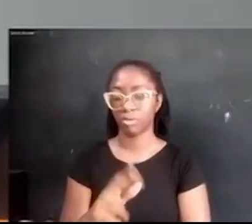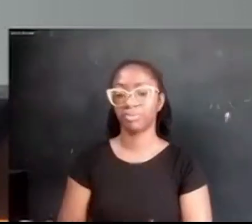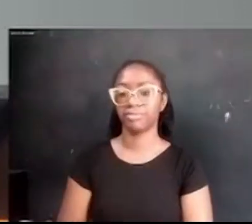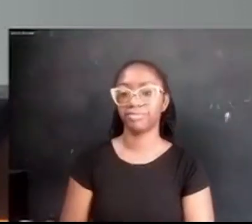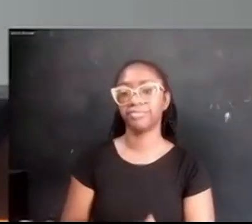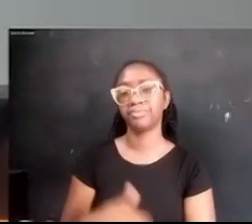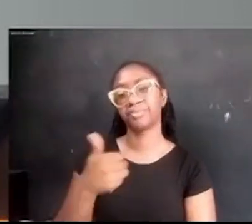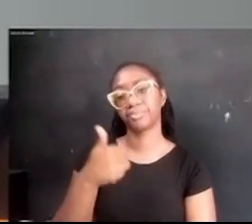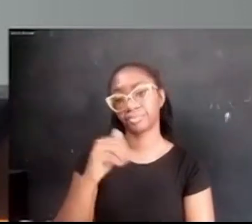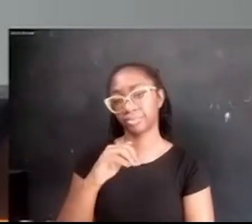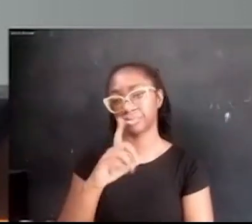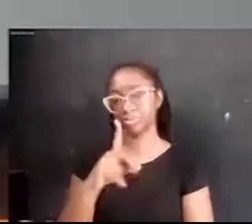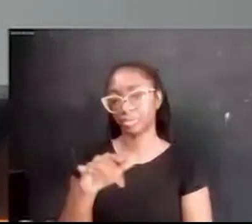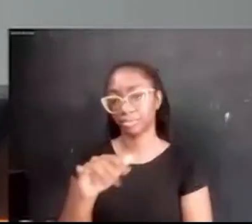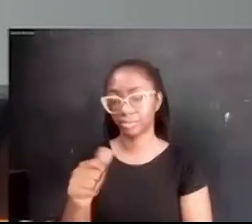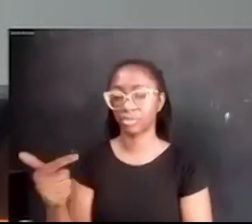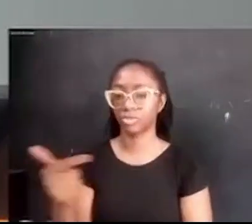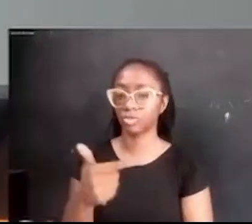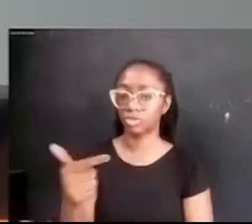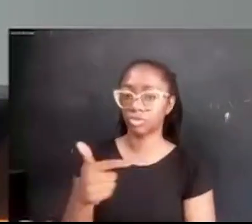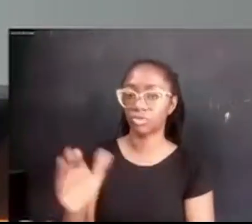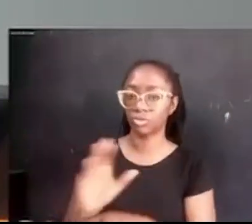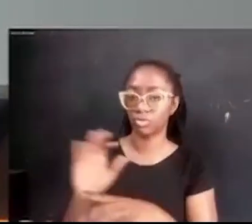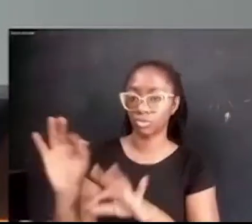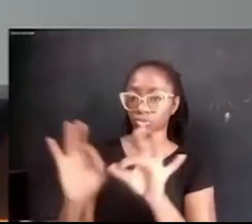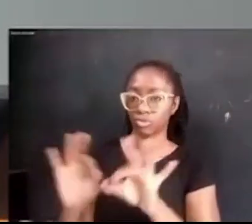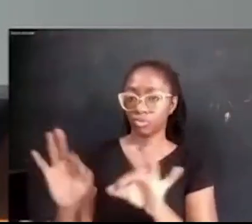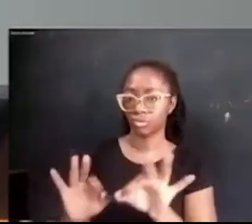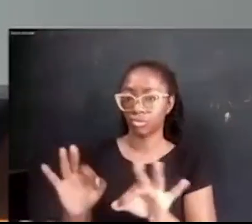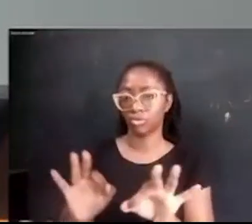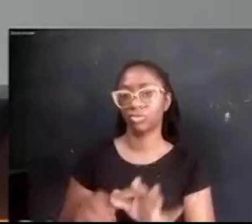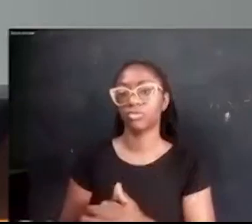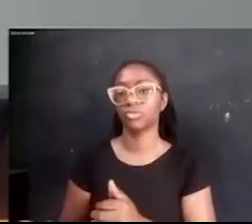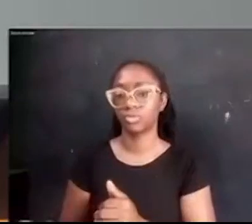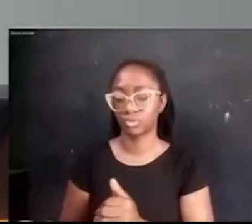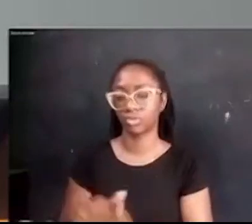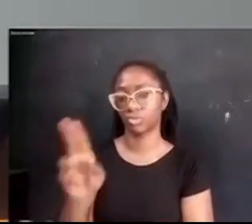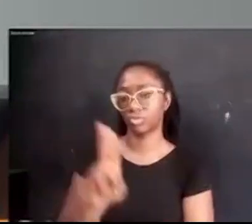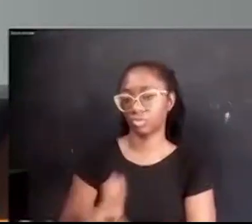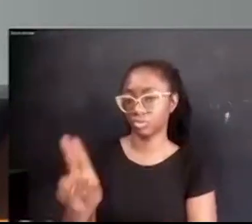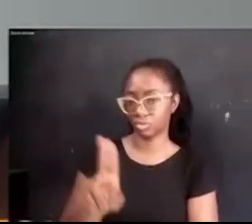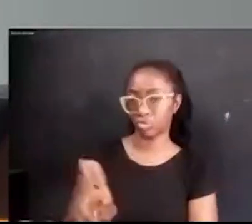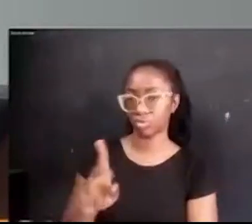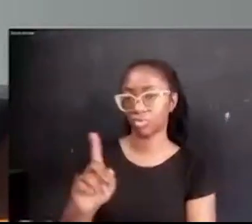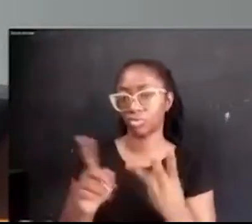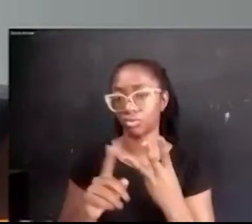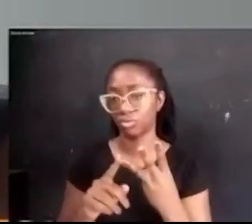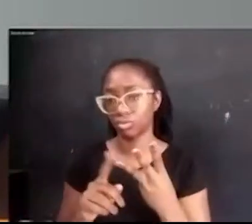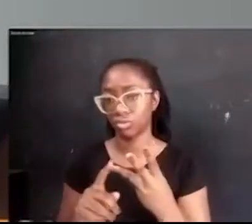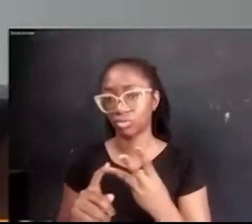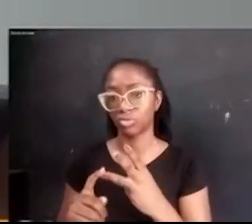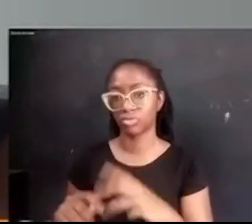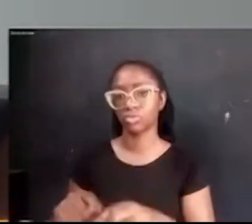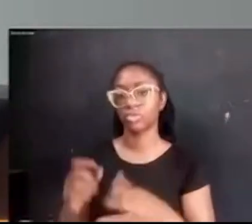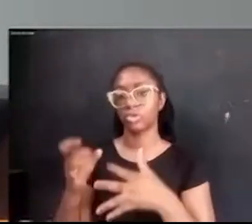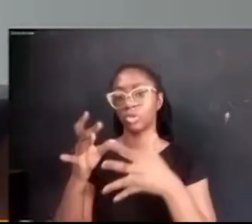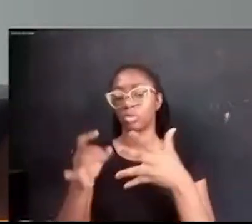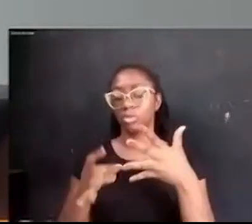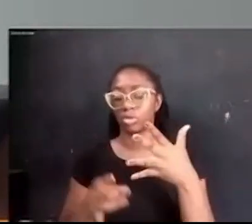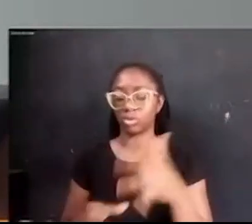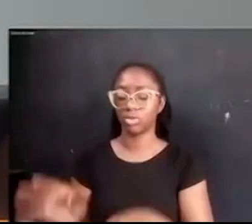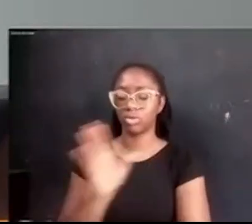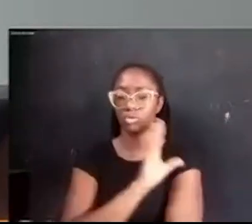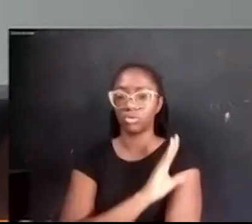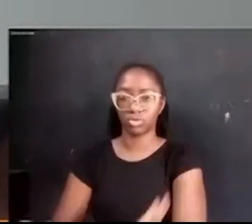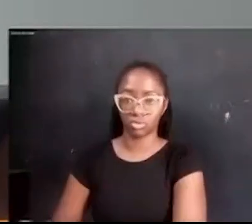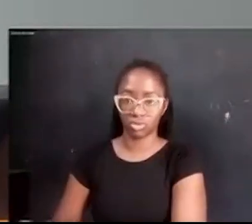un constitucionalismo de baja juridicidad. Tercero, un constitucionalismo delegativo. Y,